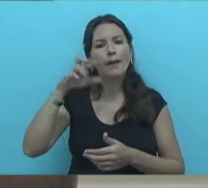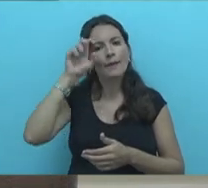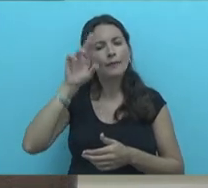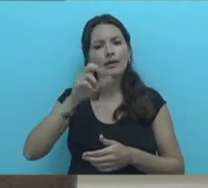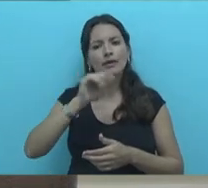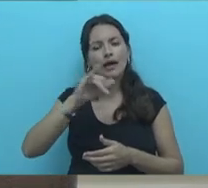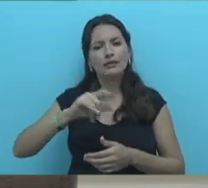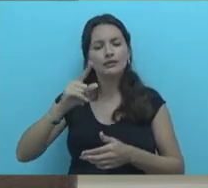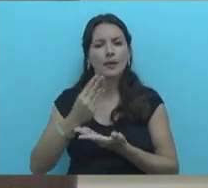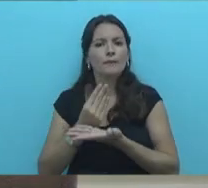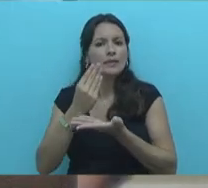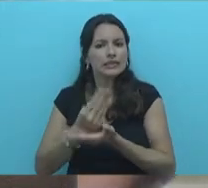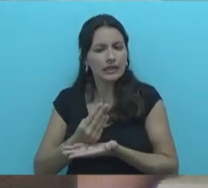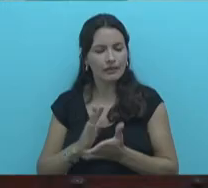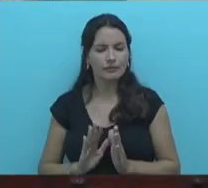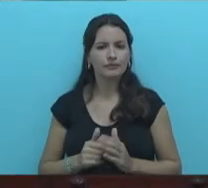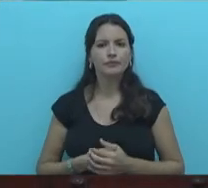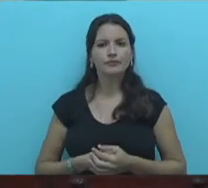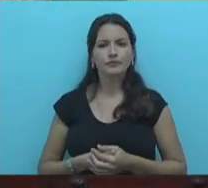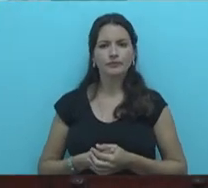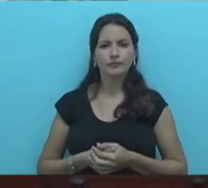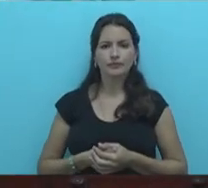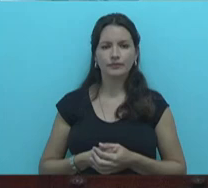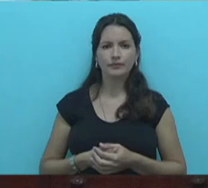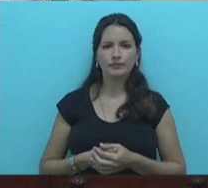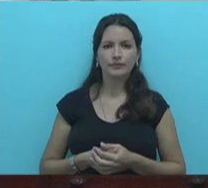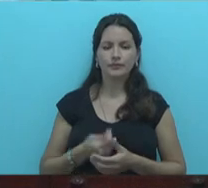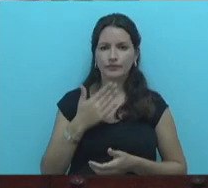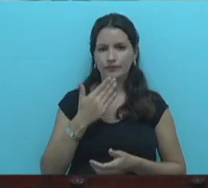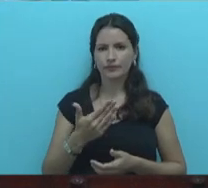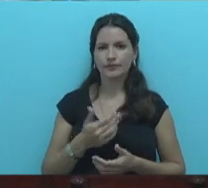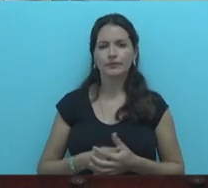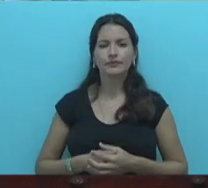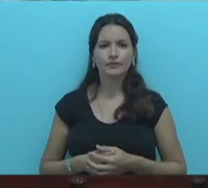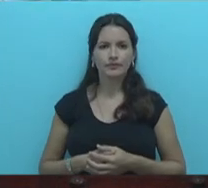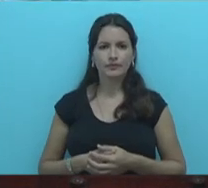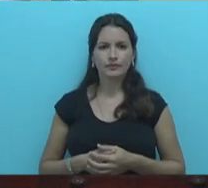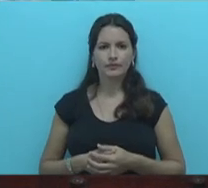Gracias. Gracias, diputada. Diputado Caballero, tiene usted la palabra.